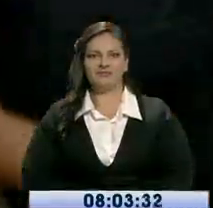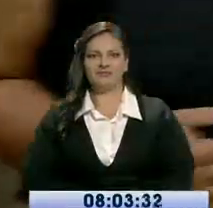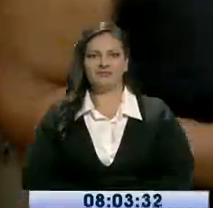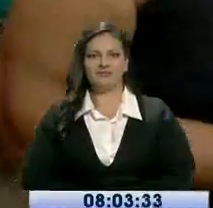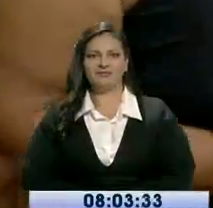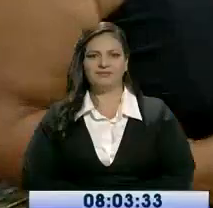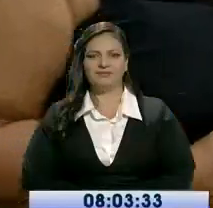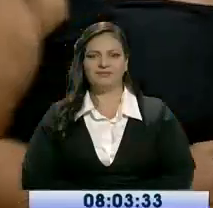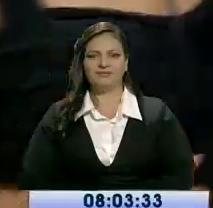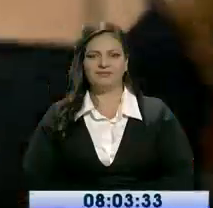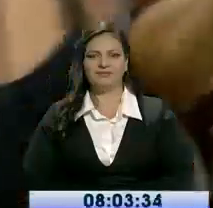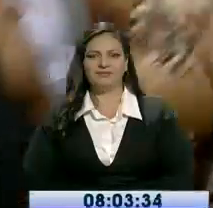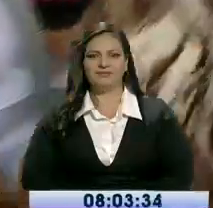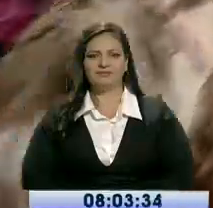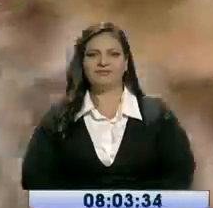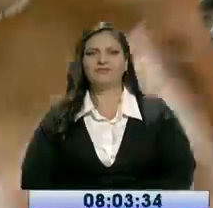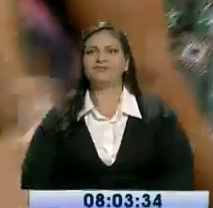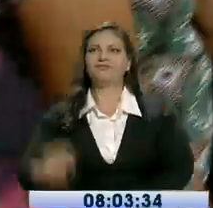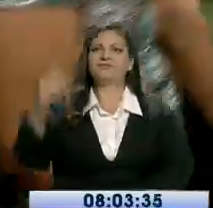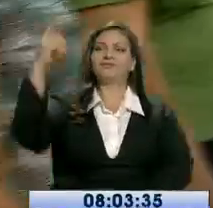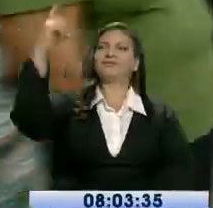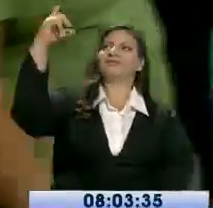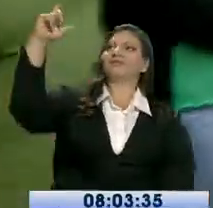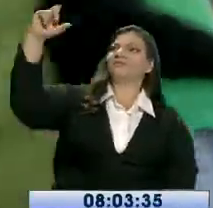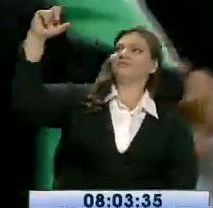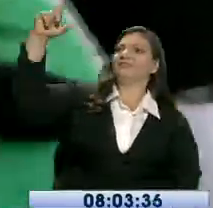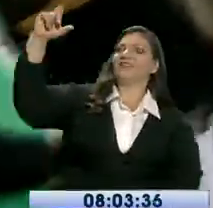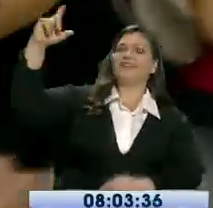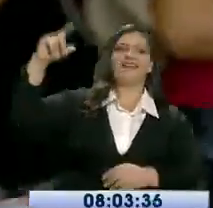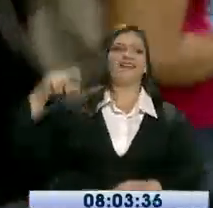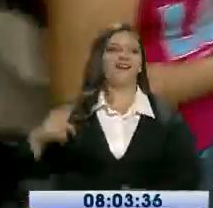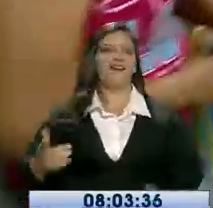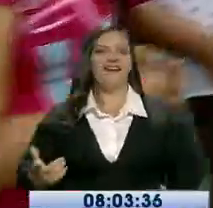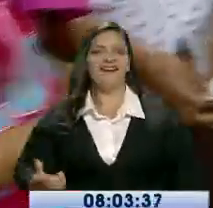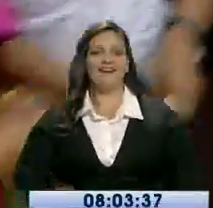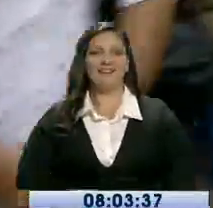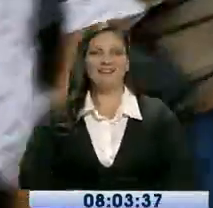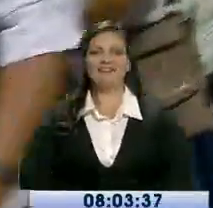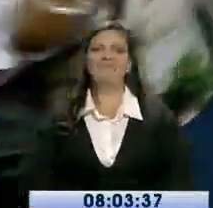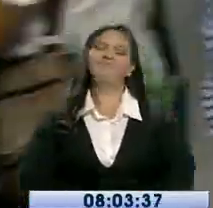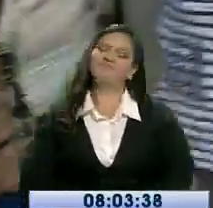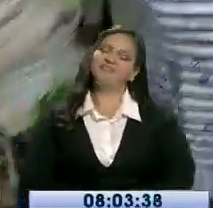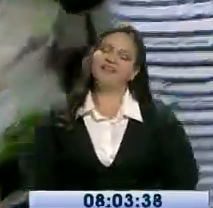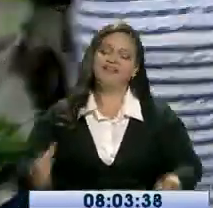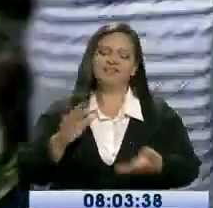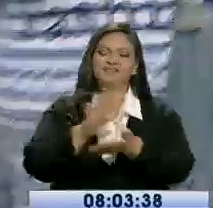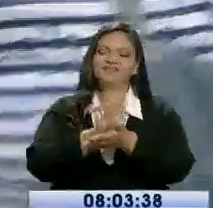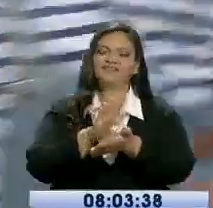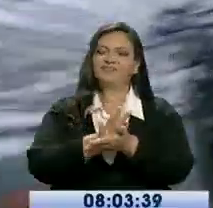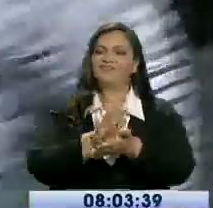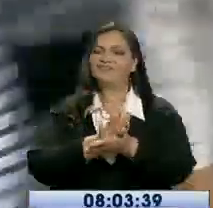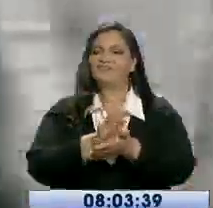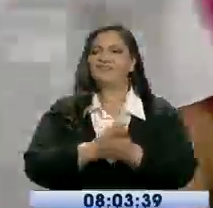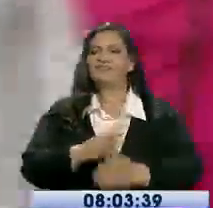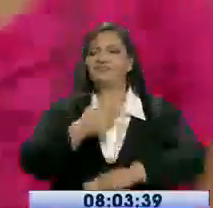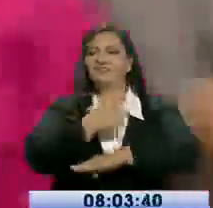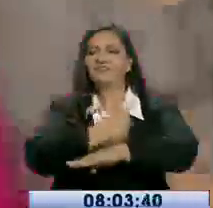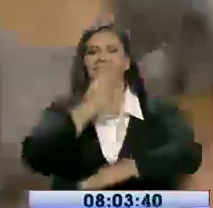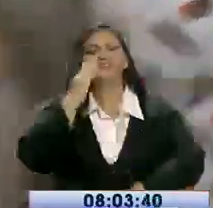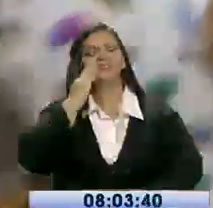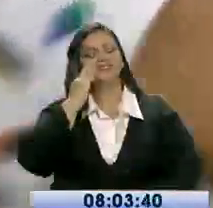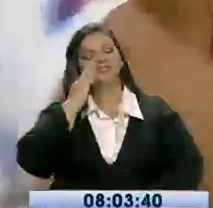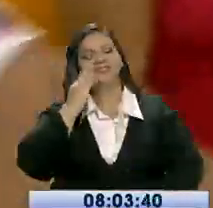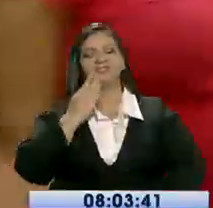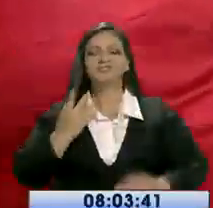ver. Todos estamos complaciendo hoy día, ¿no? Pues es el Día de la Madre, entonces les vamos a complacer con todo lo que